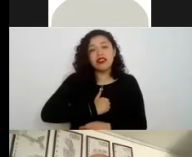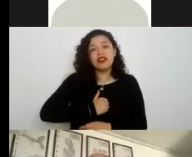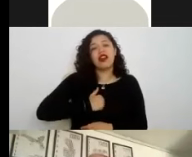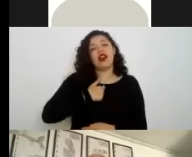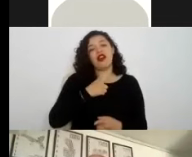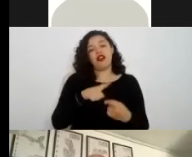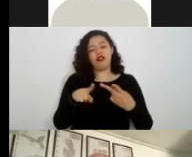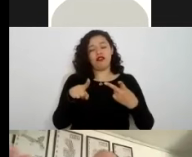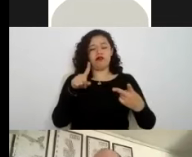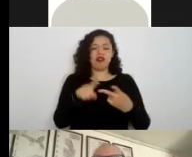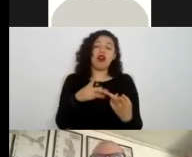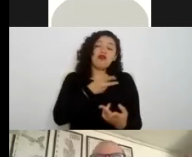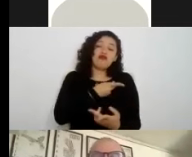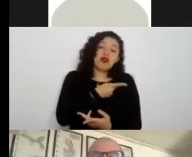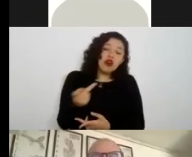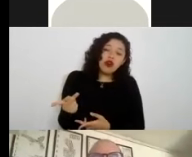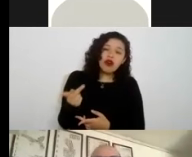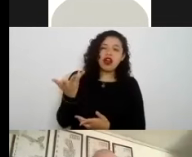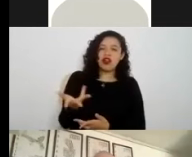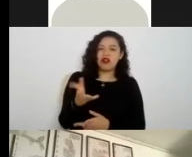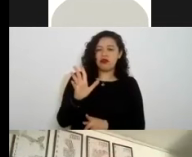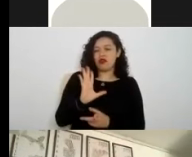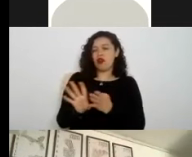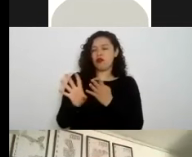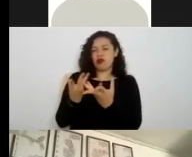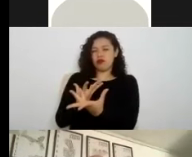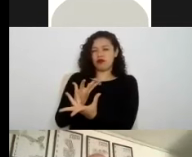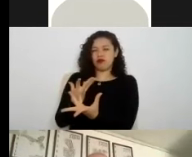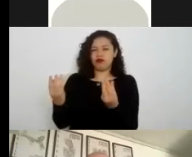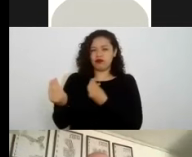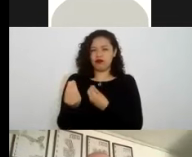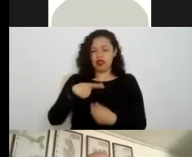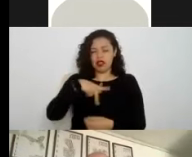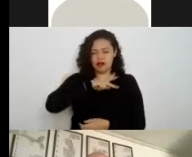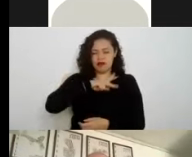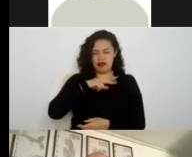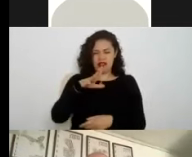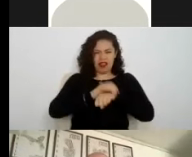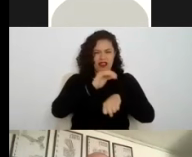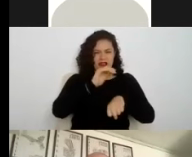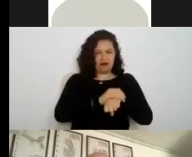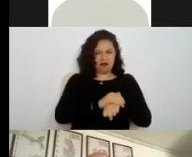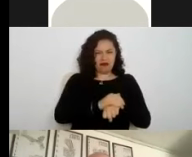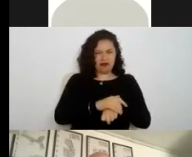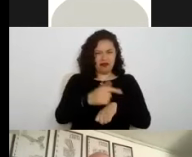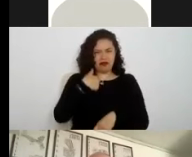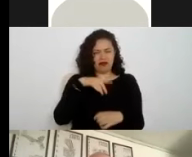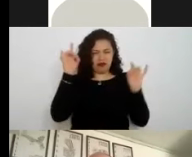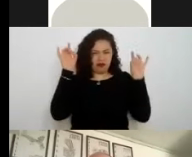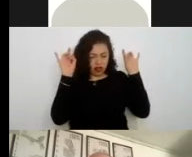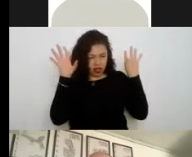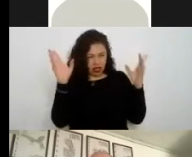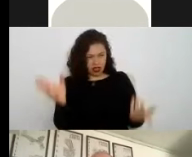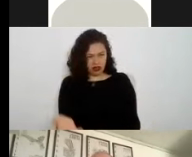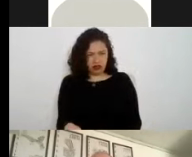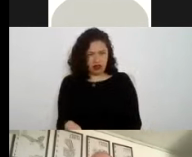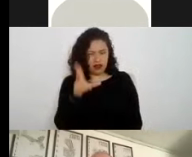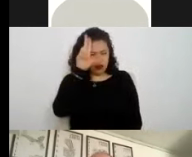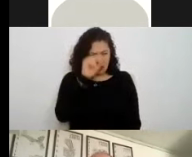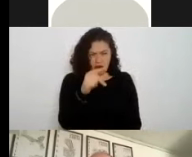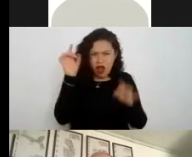esa parte de que para ellos es como si fuera empatía, pero pues a mi amigo le causaba mucho conflicto que siempre le dijeran eso, ¿no? Y mi amigo decía, no es un